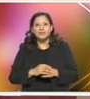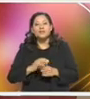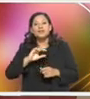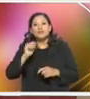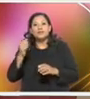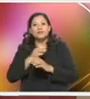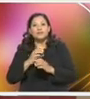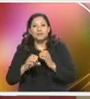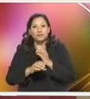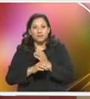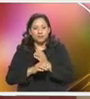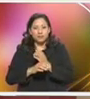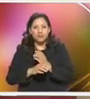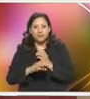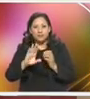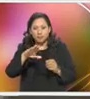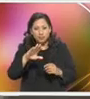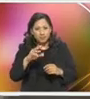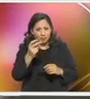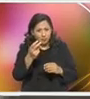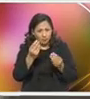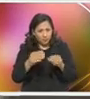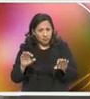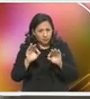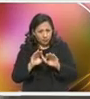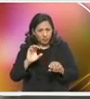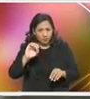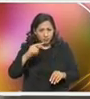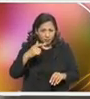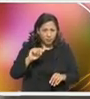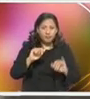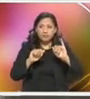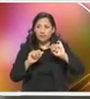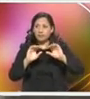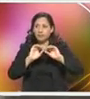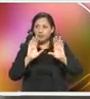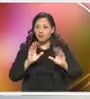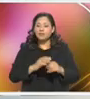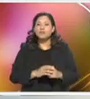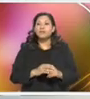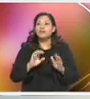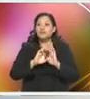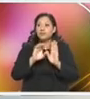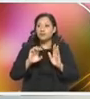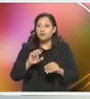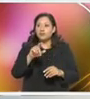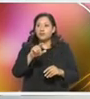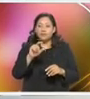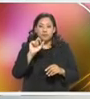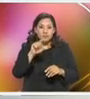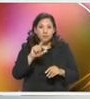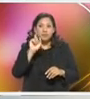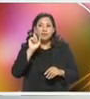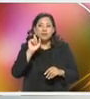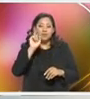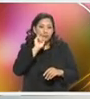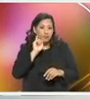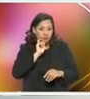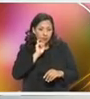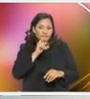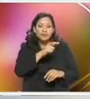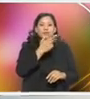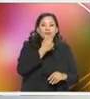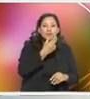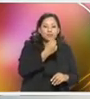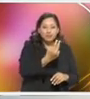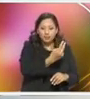cosa? Oye, ¿sí será eso determinante, Olga? Por supuesto. O sea, que sí, porque son del mismo sexo, compartan. O sea,